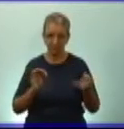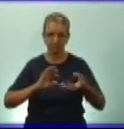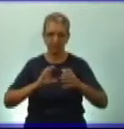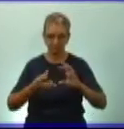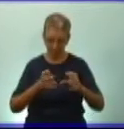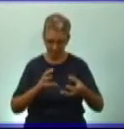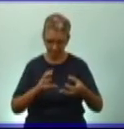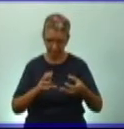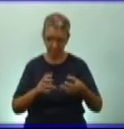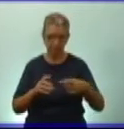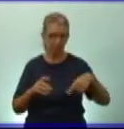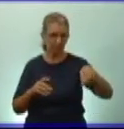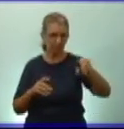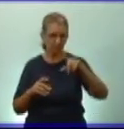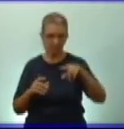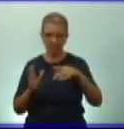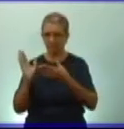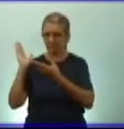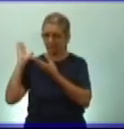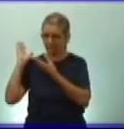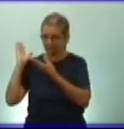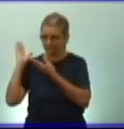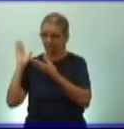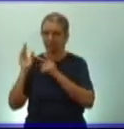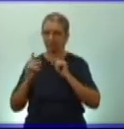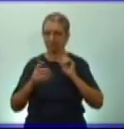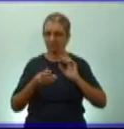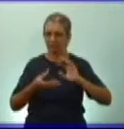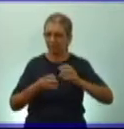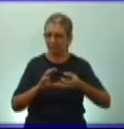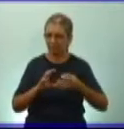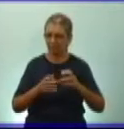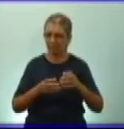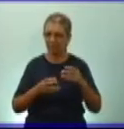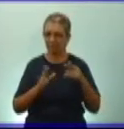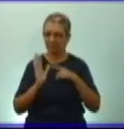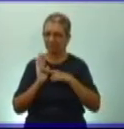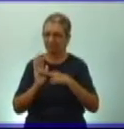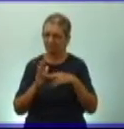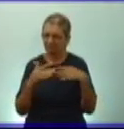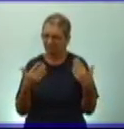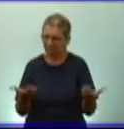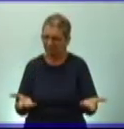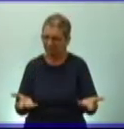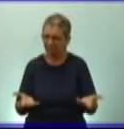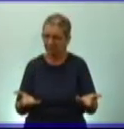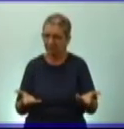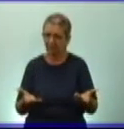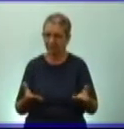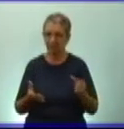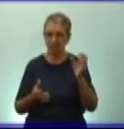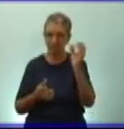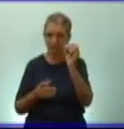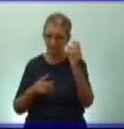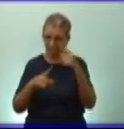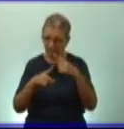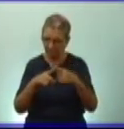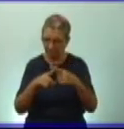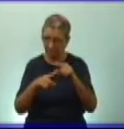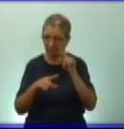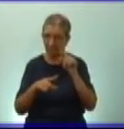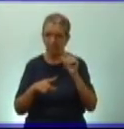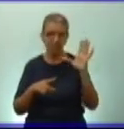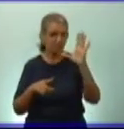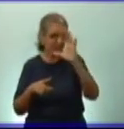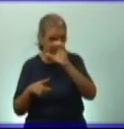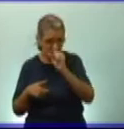Y observen todas esas fórmulas químicas, qué compuestos representan. Por supuesto, estamos hablando de óxido. Fíjense la presencia del